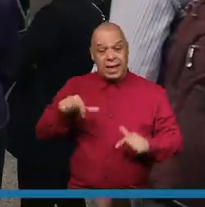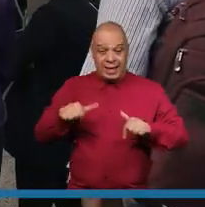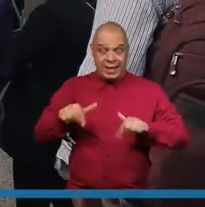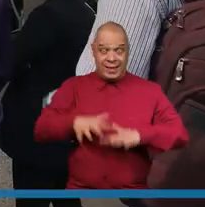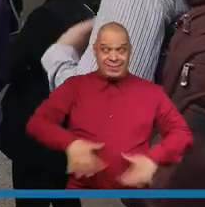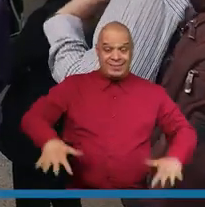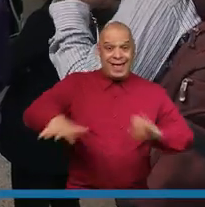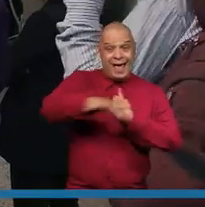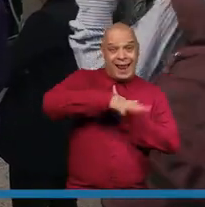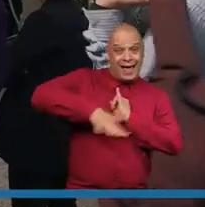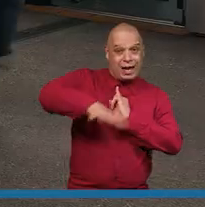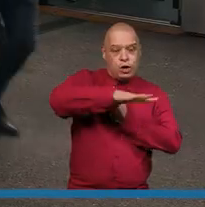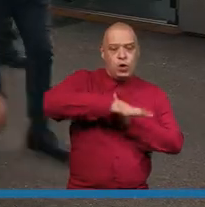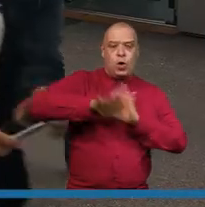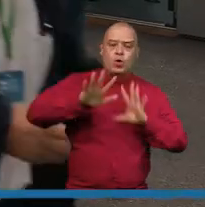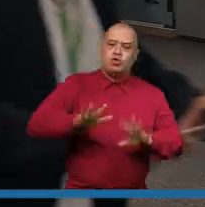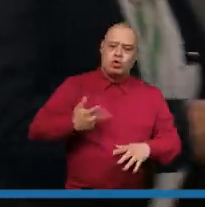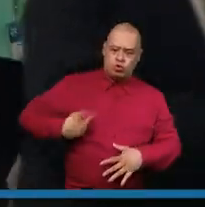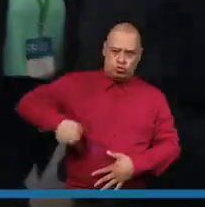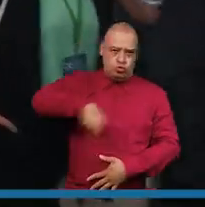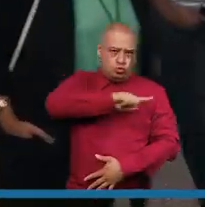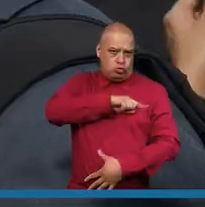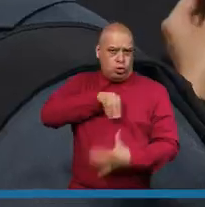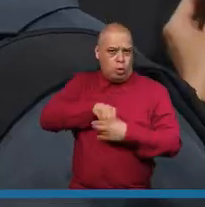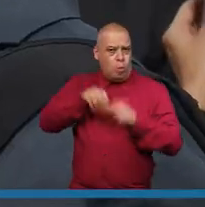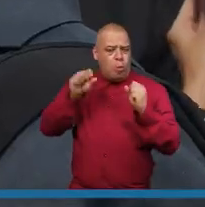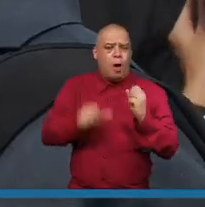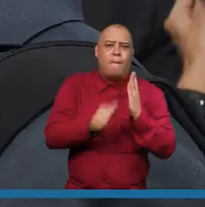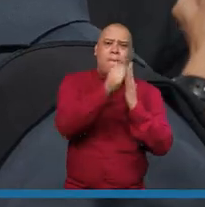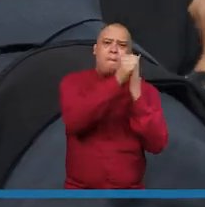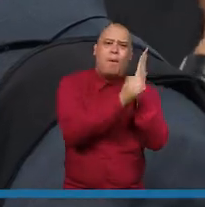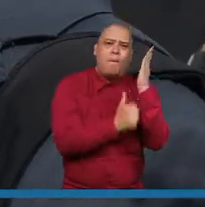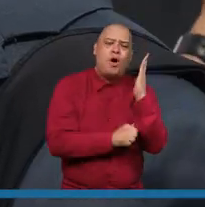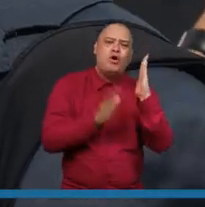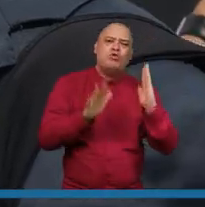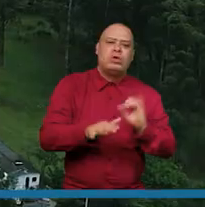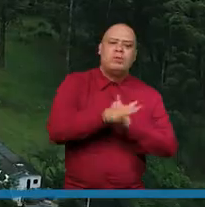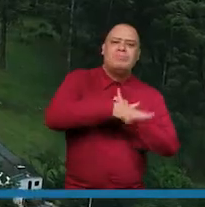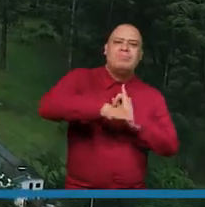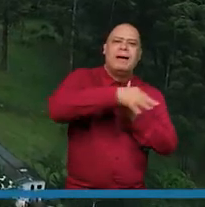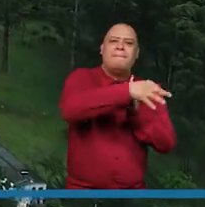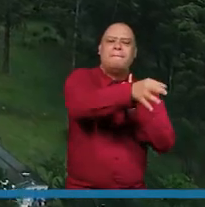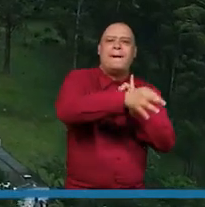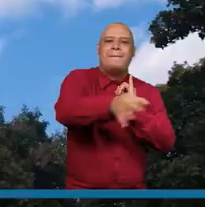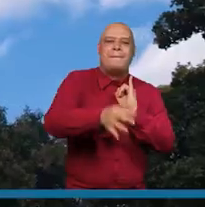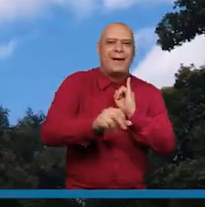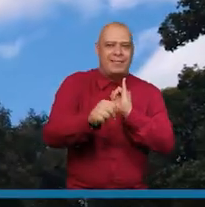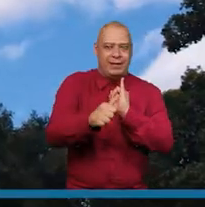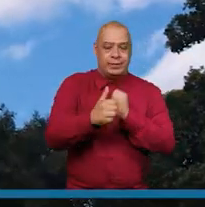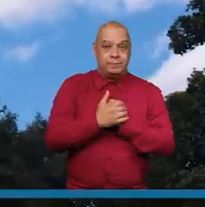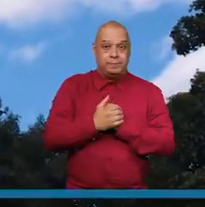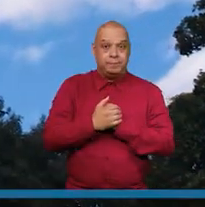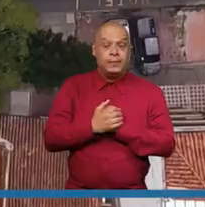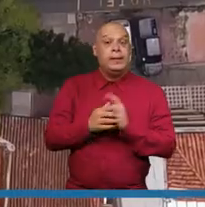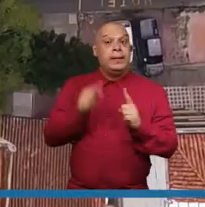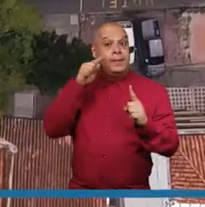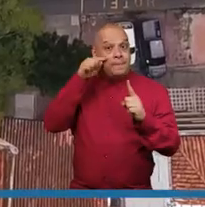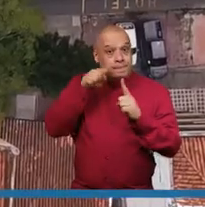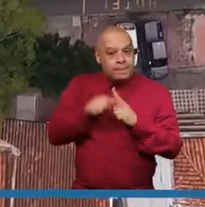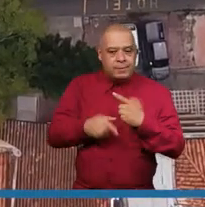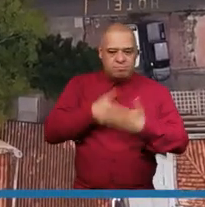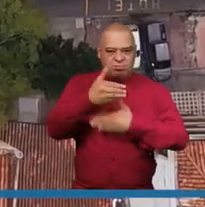área metropolitana es poder tener una agenda desde los 10 municipios. En ese sentido, programas